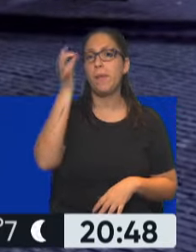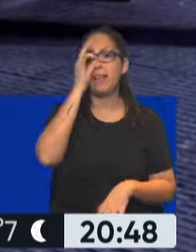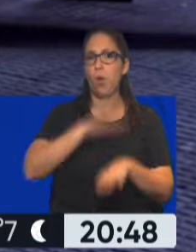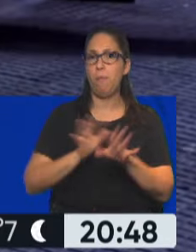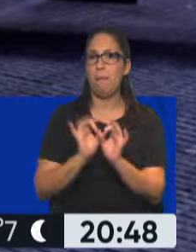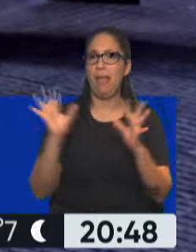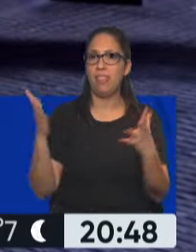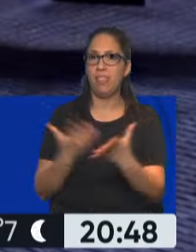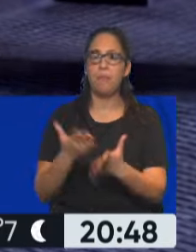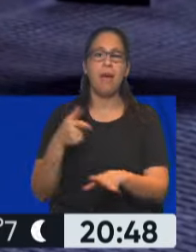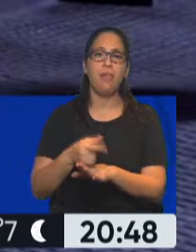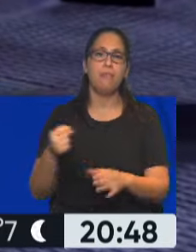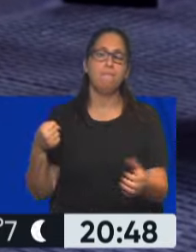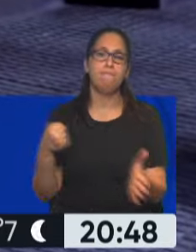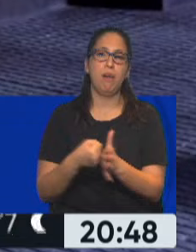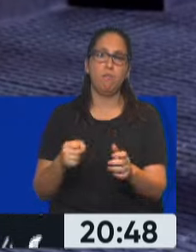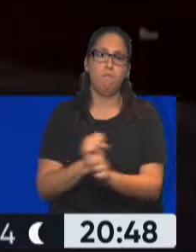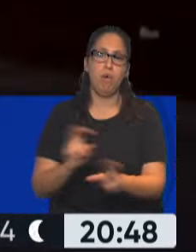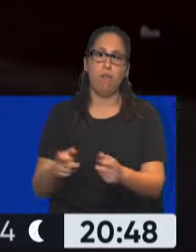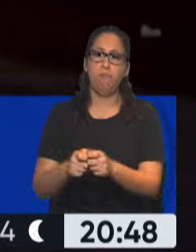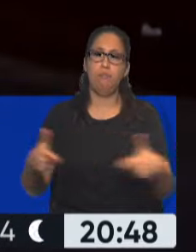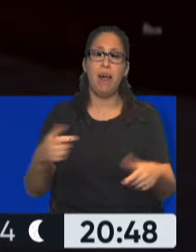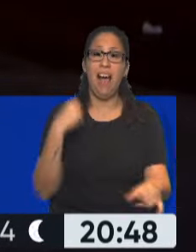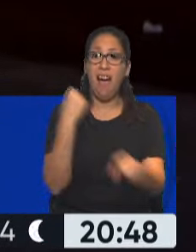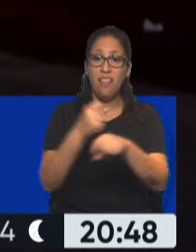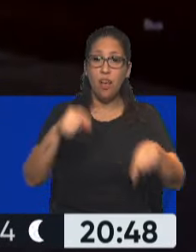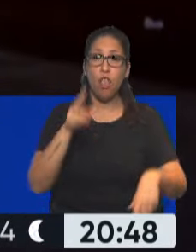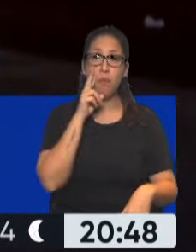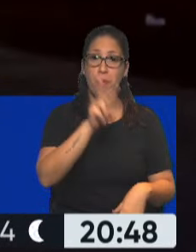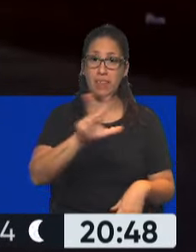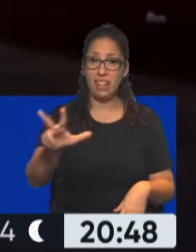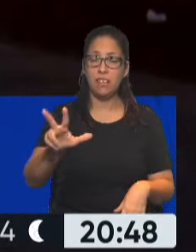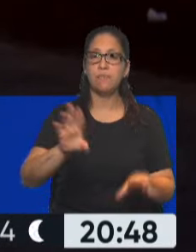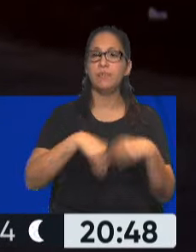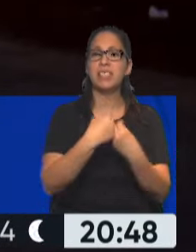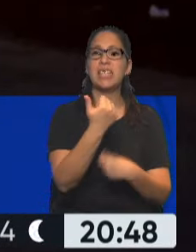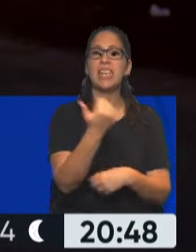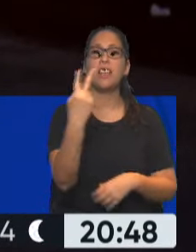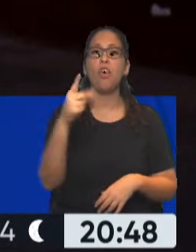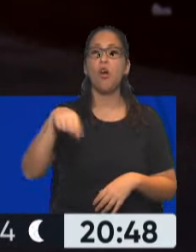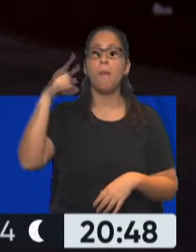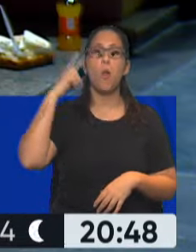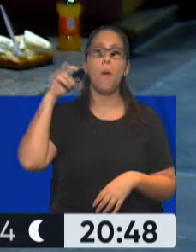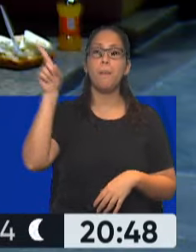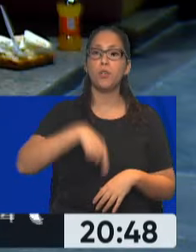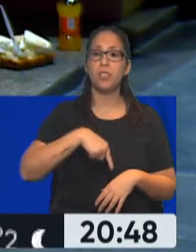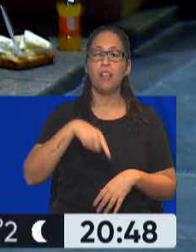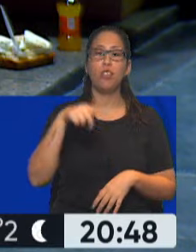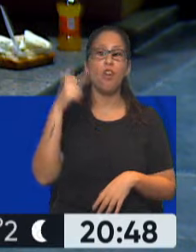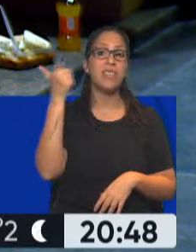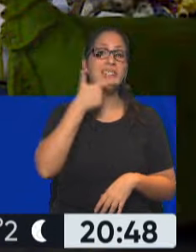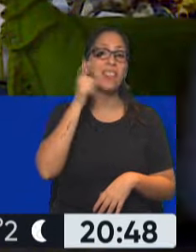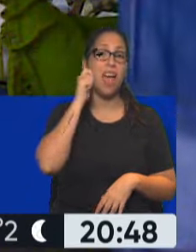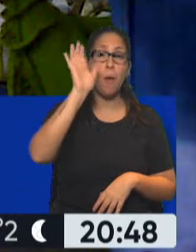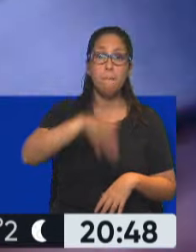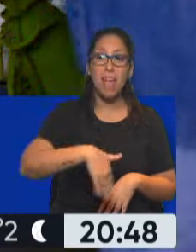pandemia de COVID-19, para llegar en 2023 a esta cifra de 62,9% de los menores de 17 años en situación